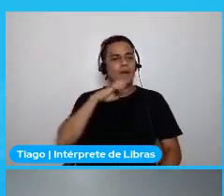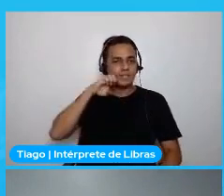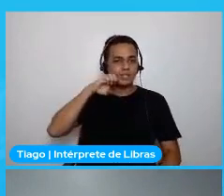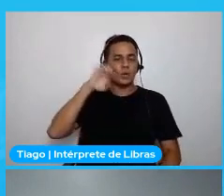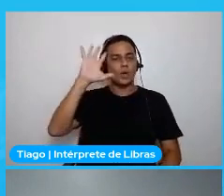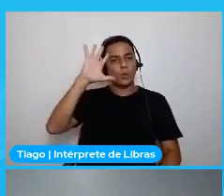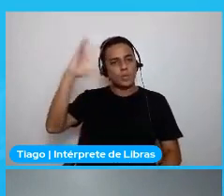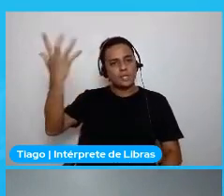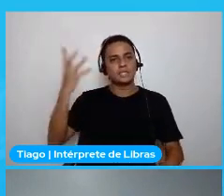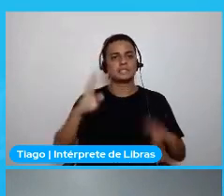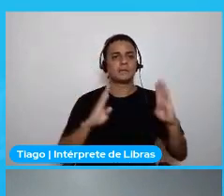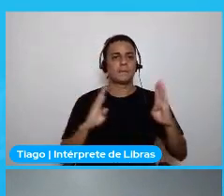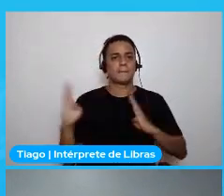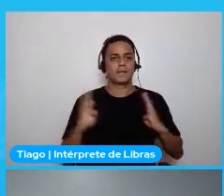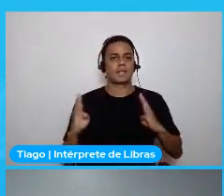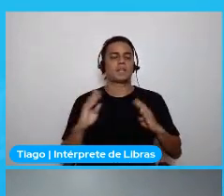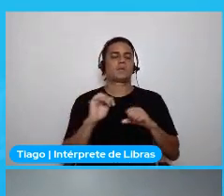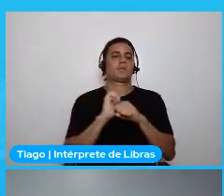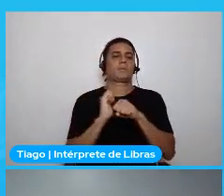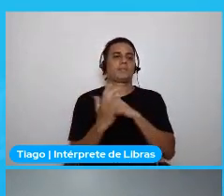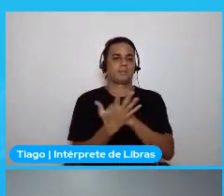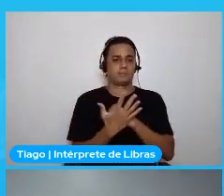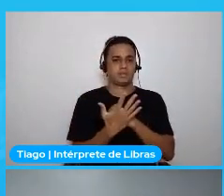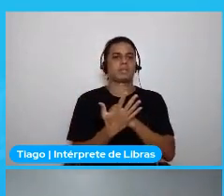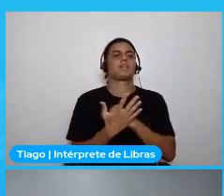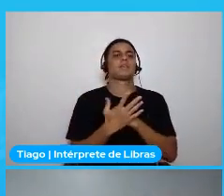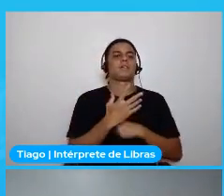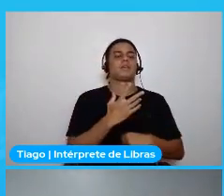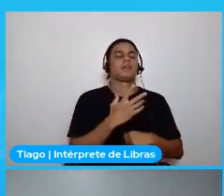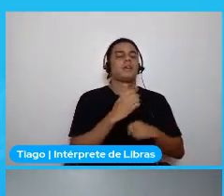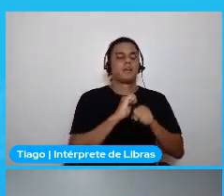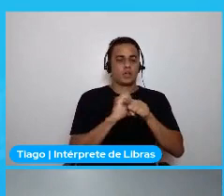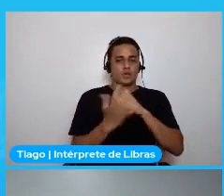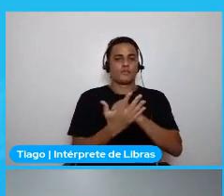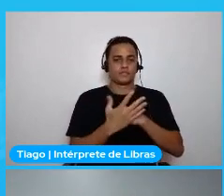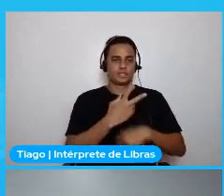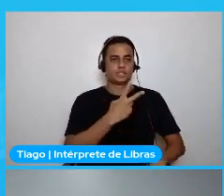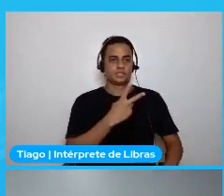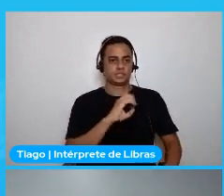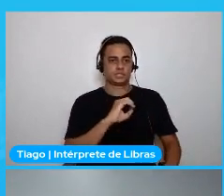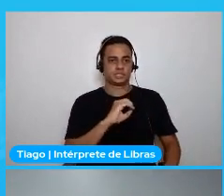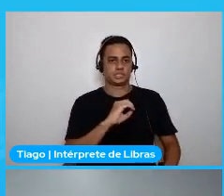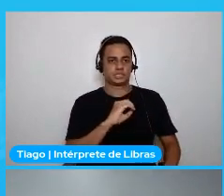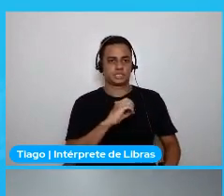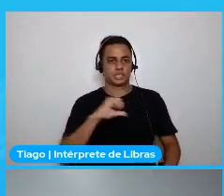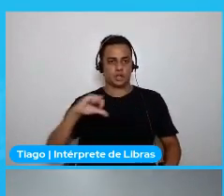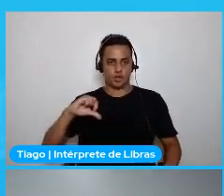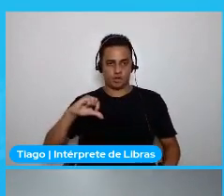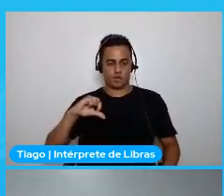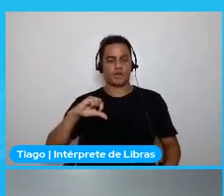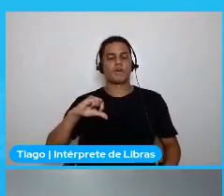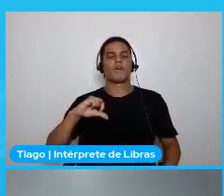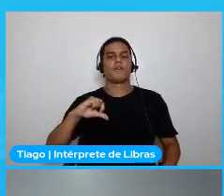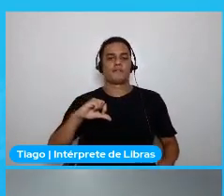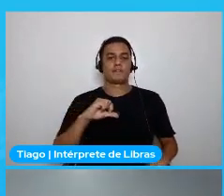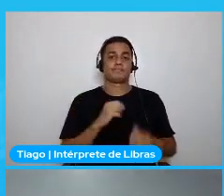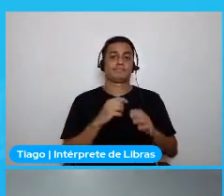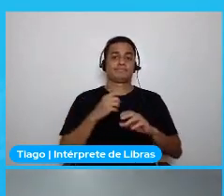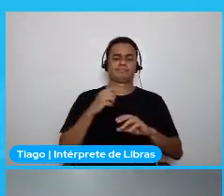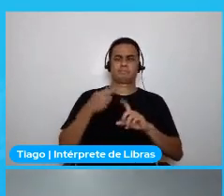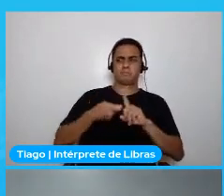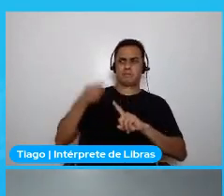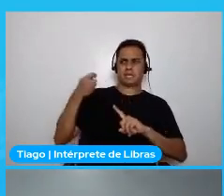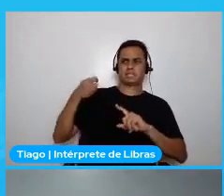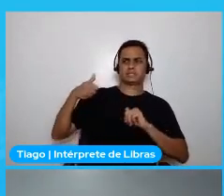pandemia COVID-19, cuando se decretó el estado de emergencia de marzo a septiembre, octubre del año pasado aquí en